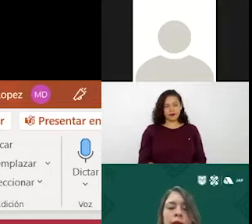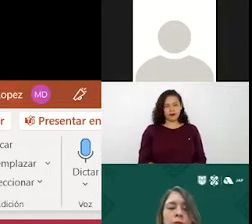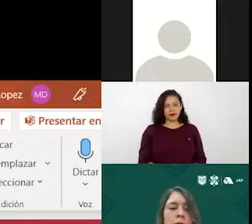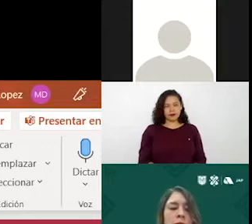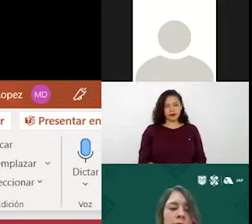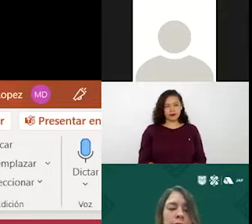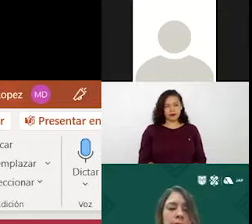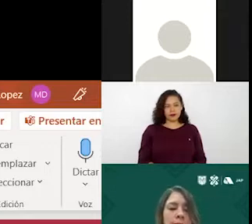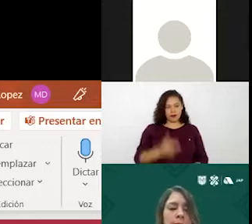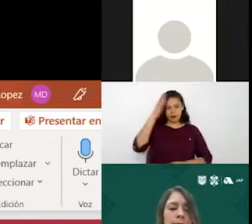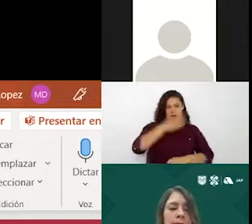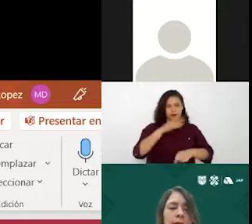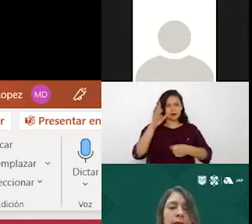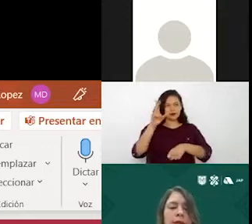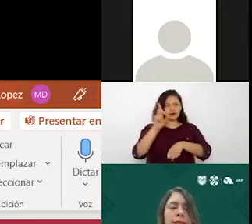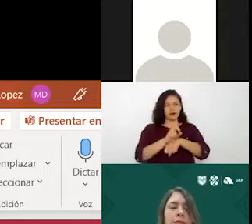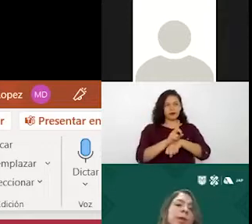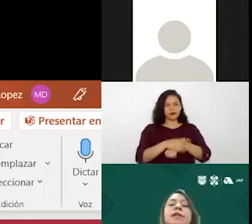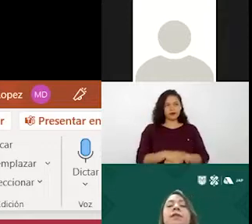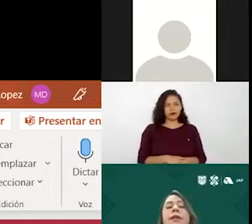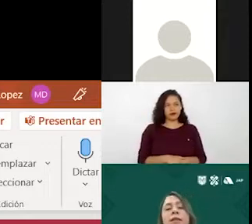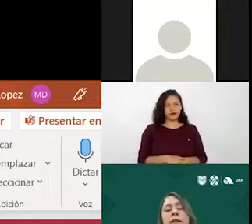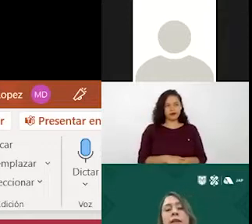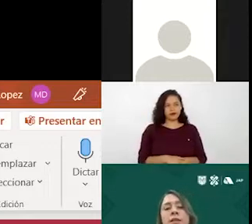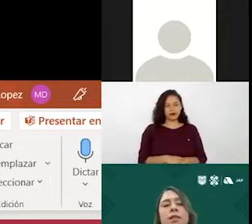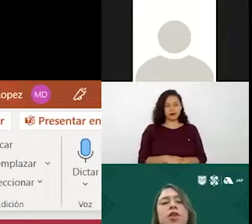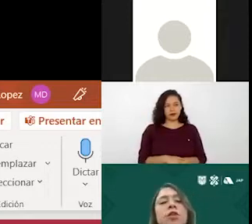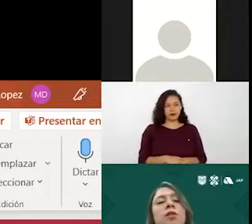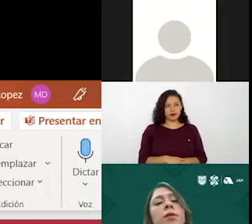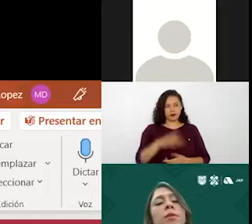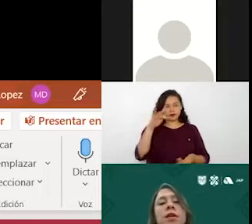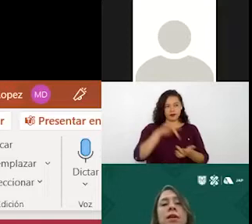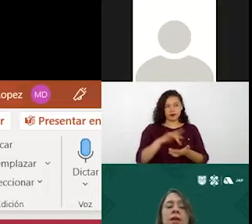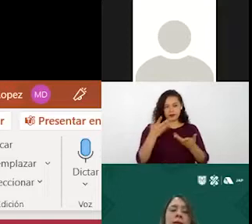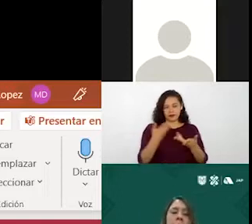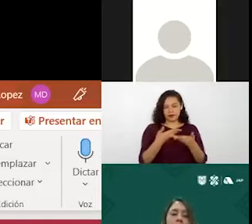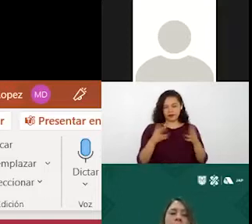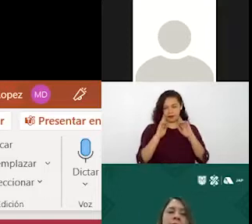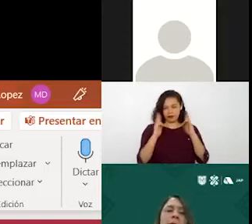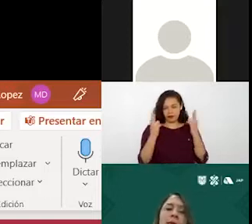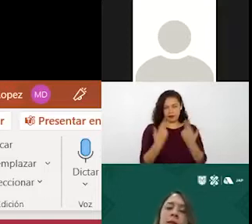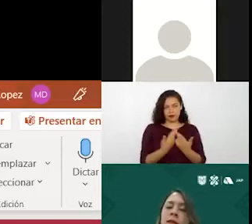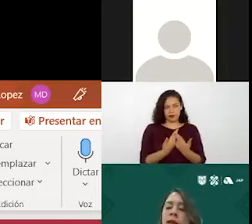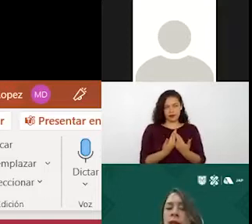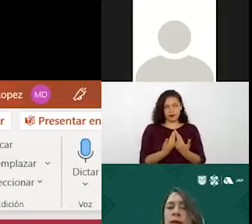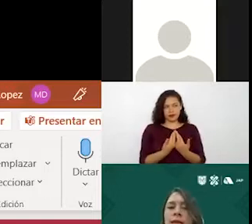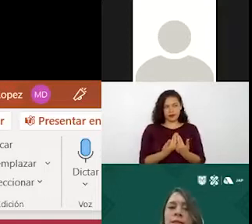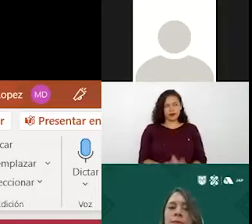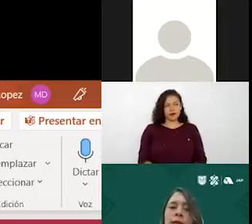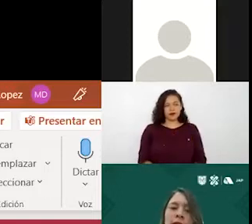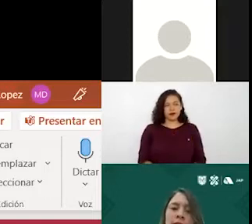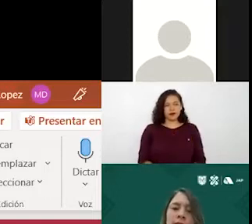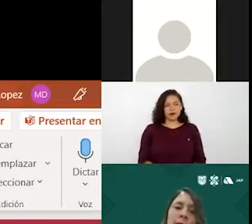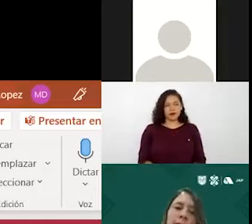Hola Muy buenos días Gracias por estar en esta sesión donde vamos a básicamente a